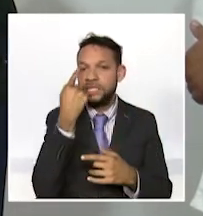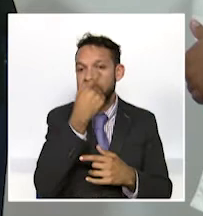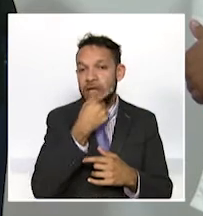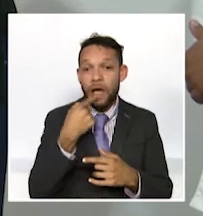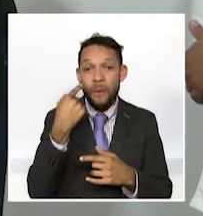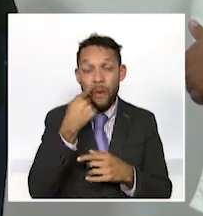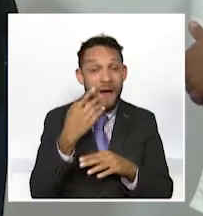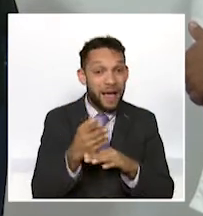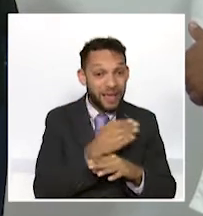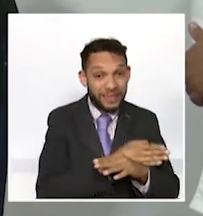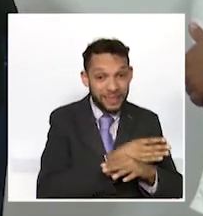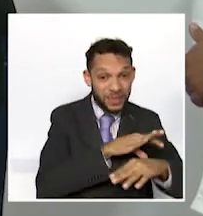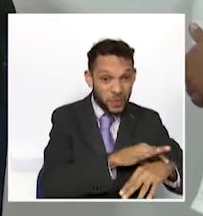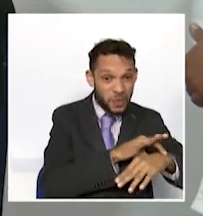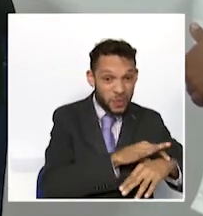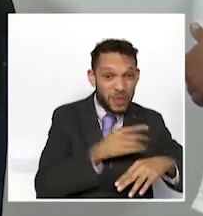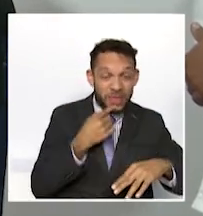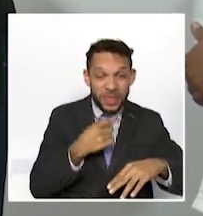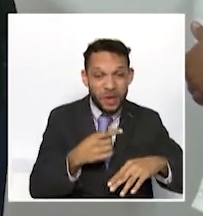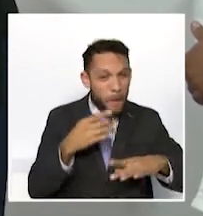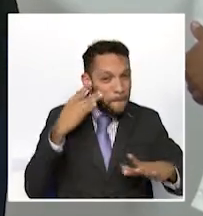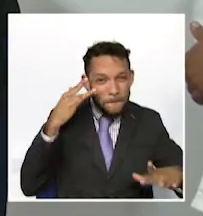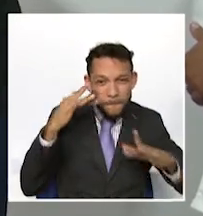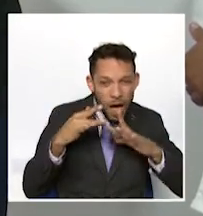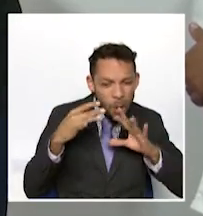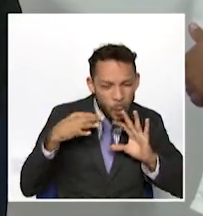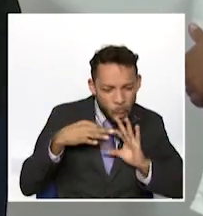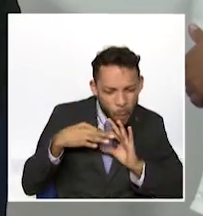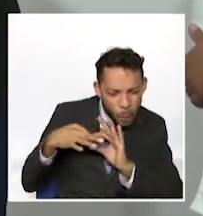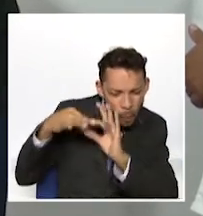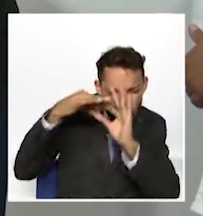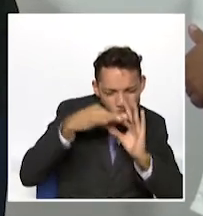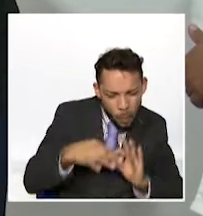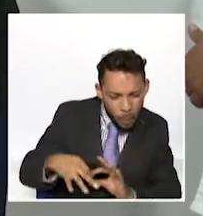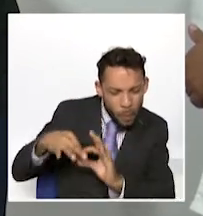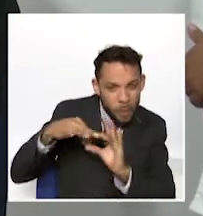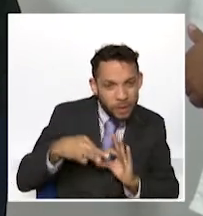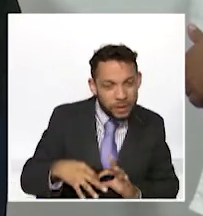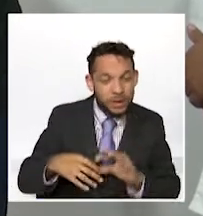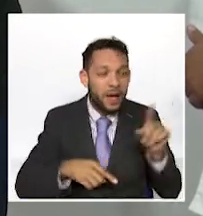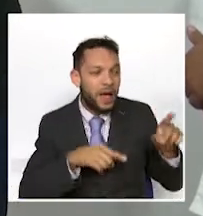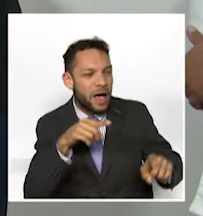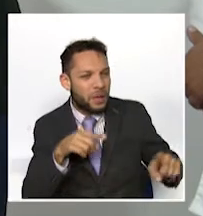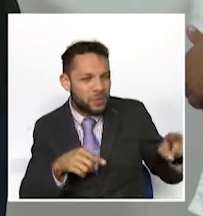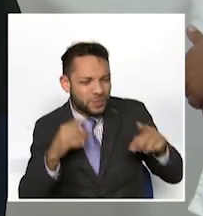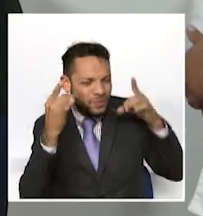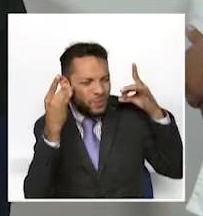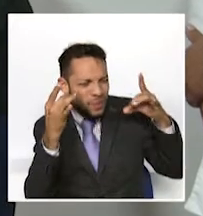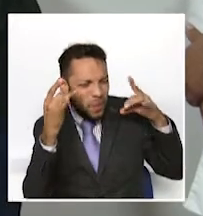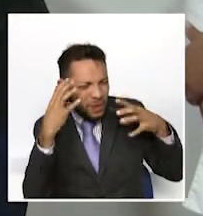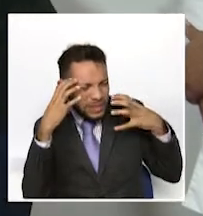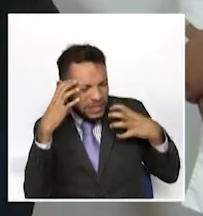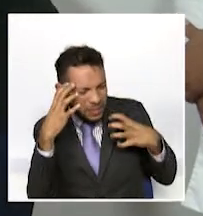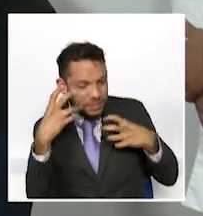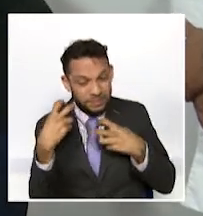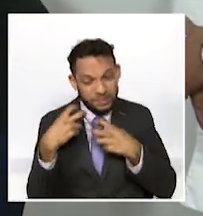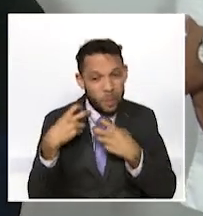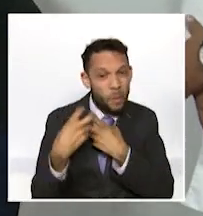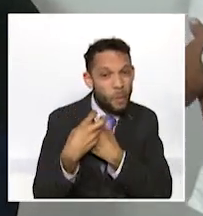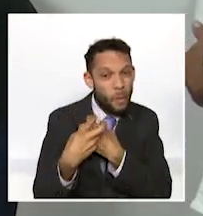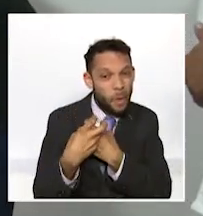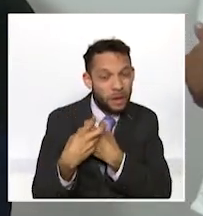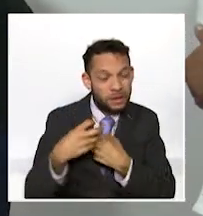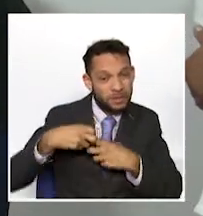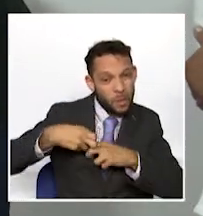hablaba la doctora Adriana sobre la causa de esos dolores de cabeza que se pueden generar por tensión cervical. La mayoría